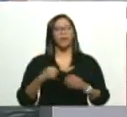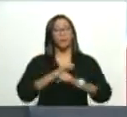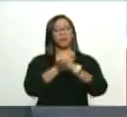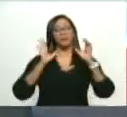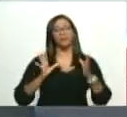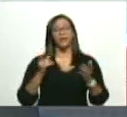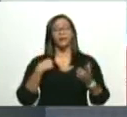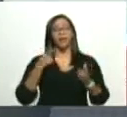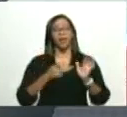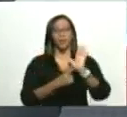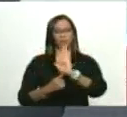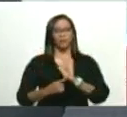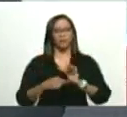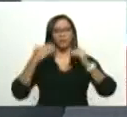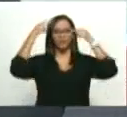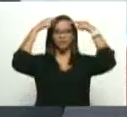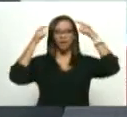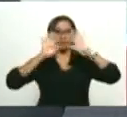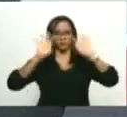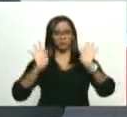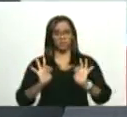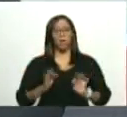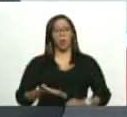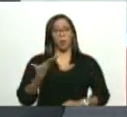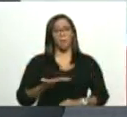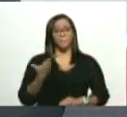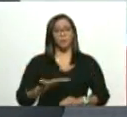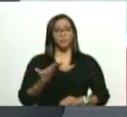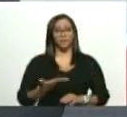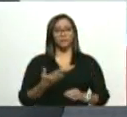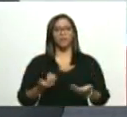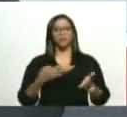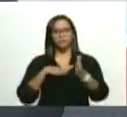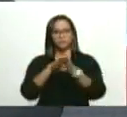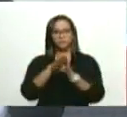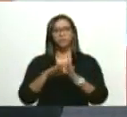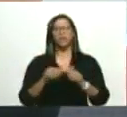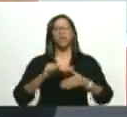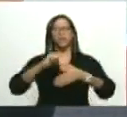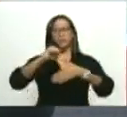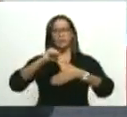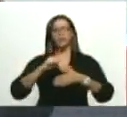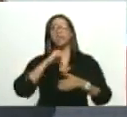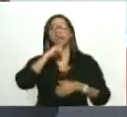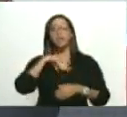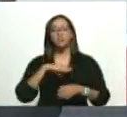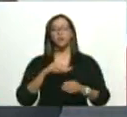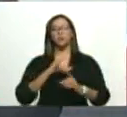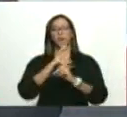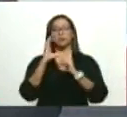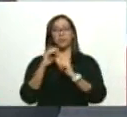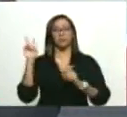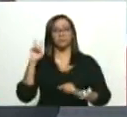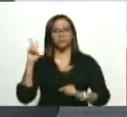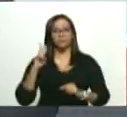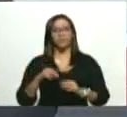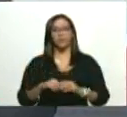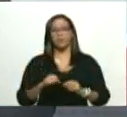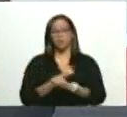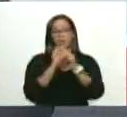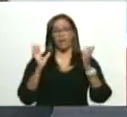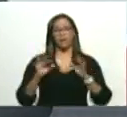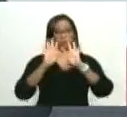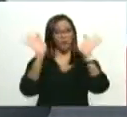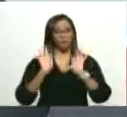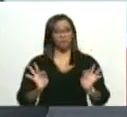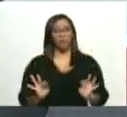que la figura de Hugo Chávez, si bien es relevante dentro de la historia latinoamericana y la historia contemporánea de Venezuela, obviamente es una figura